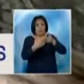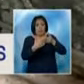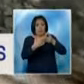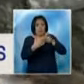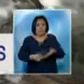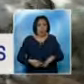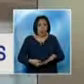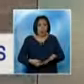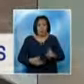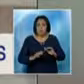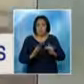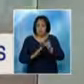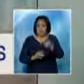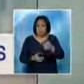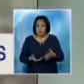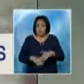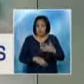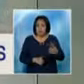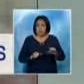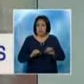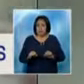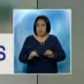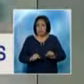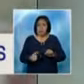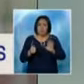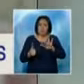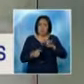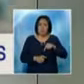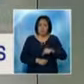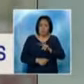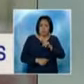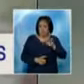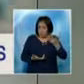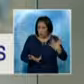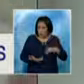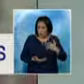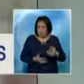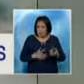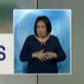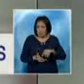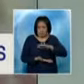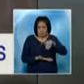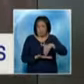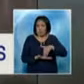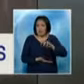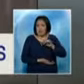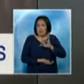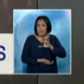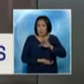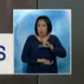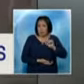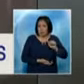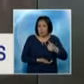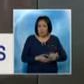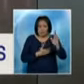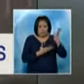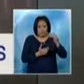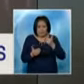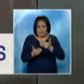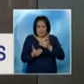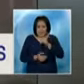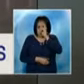las paredes de su casa, tras el sismo de 6.2 grados en la escala de Richter, que tuvo como epicentro Máncora, en Piura, y que por su cercanía a Tumbes